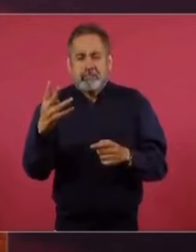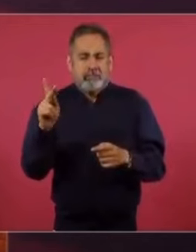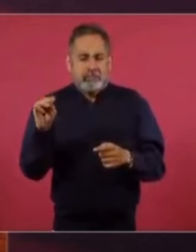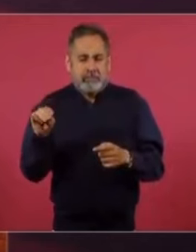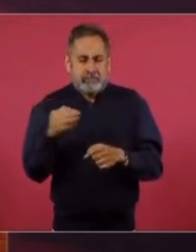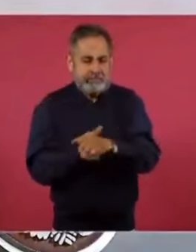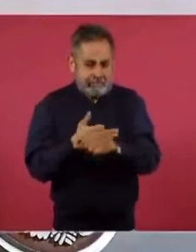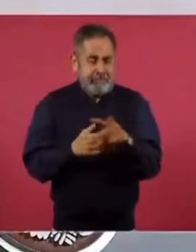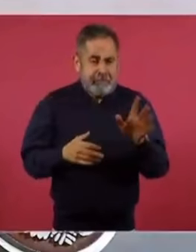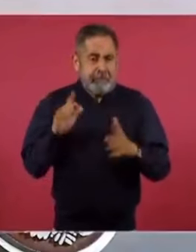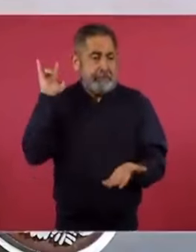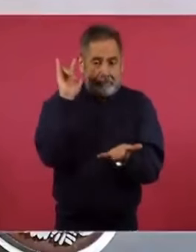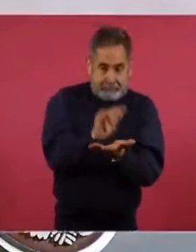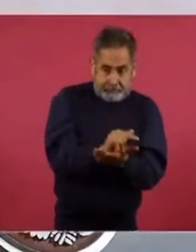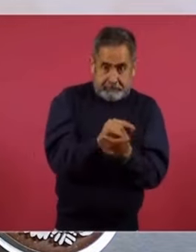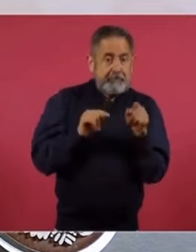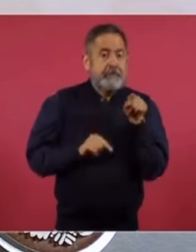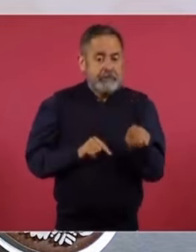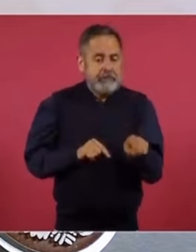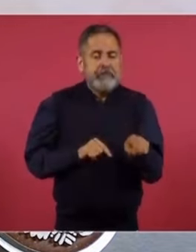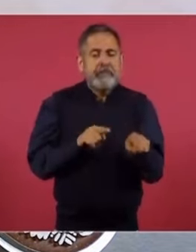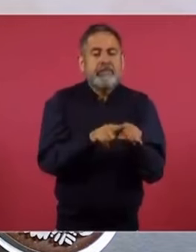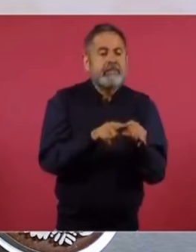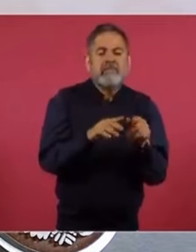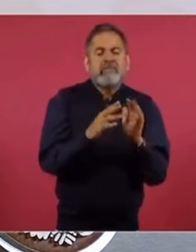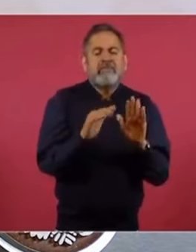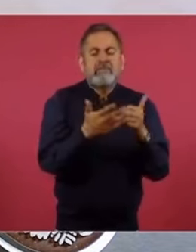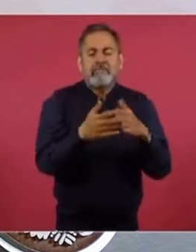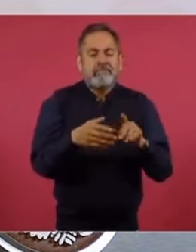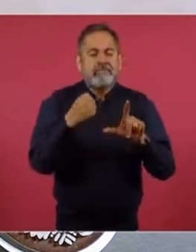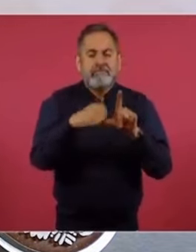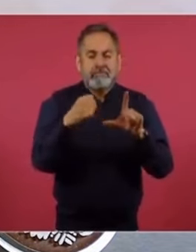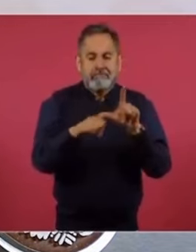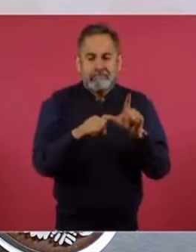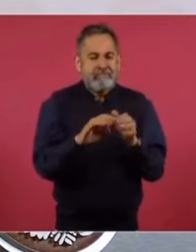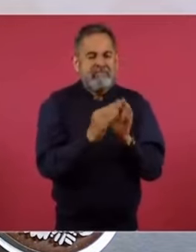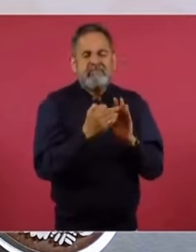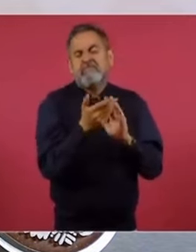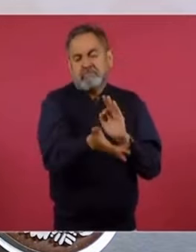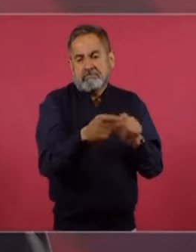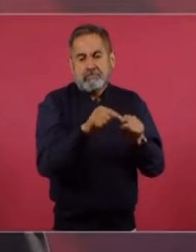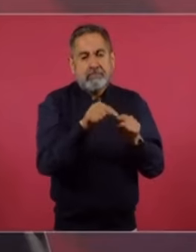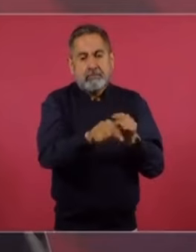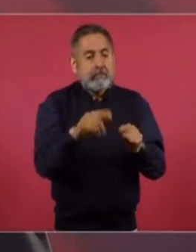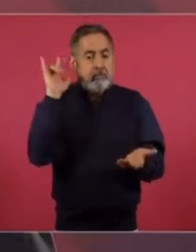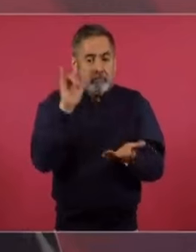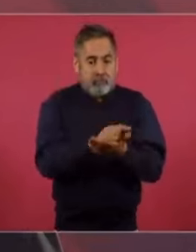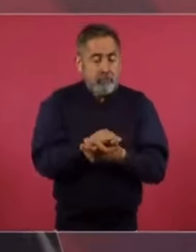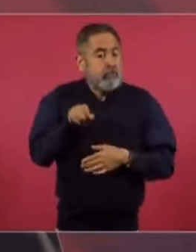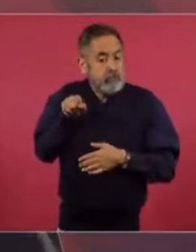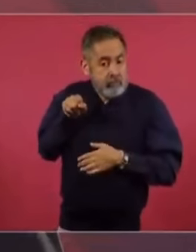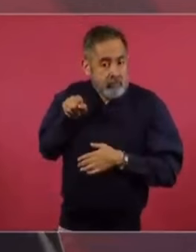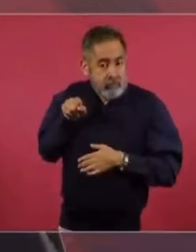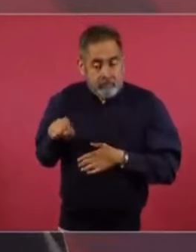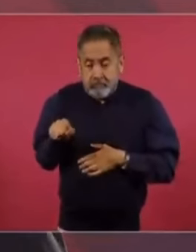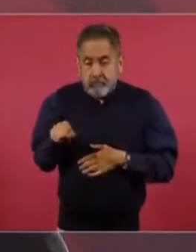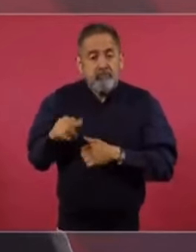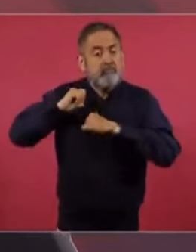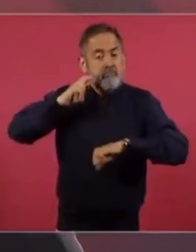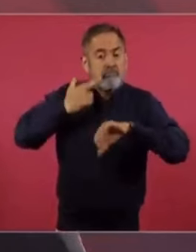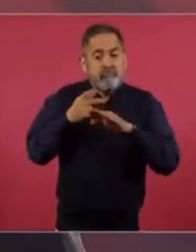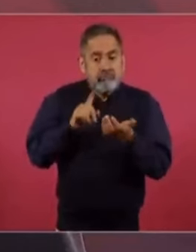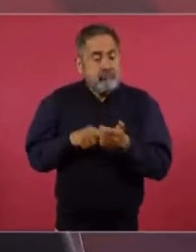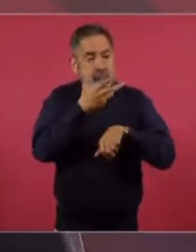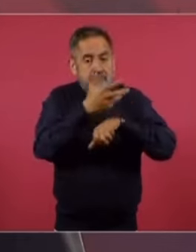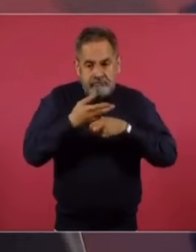p.m., Este aeropuerto está justo a las afueras del Paso, Texas. El vuelo en sí no fue planeado por agencia